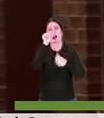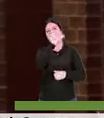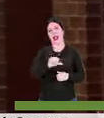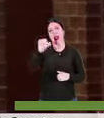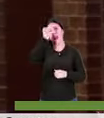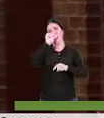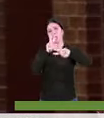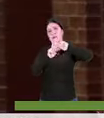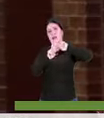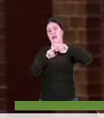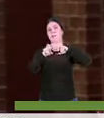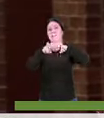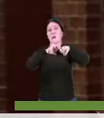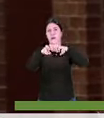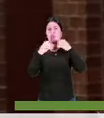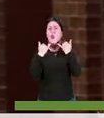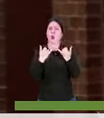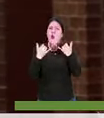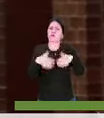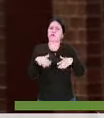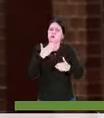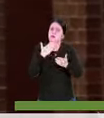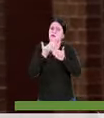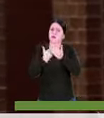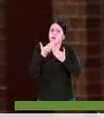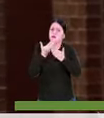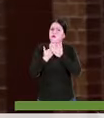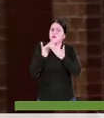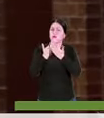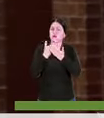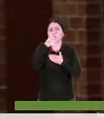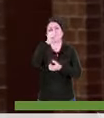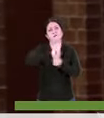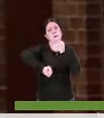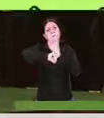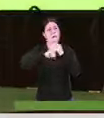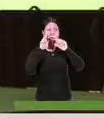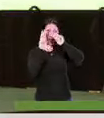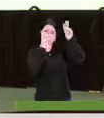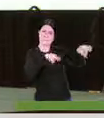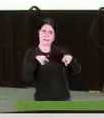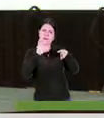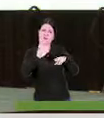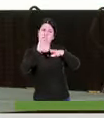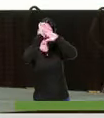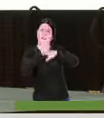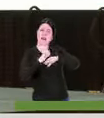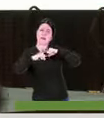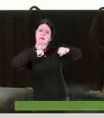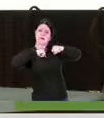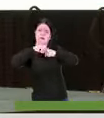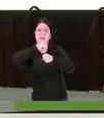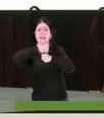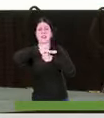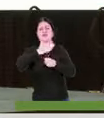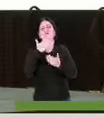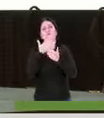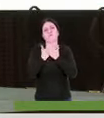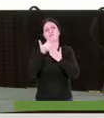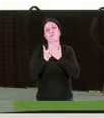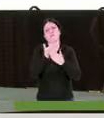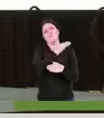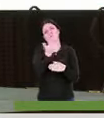@sectormovilidad, y realmente estamos agradecidos por hacer veeduría y control del quehacer de las entidades del distrito. A ustedes muchísimas